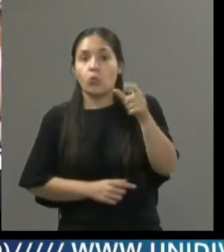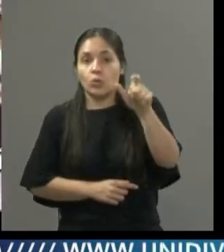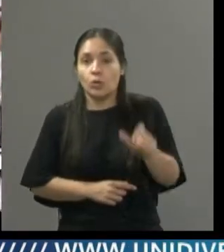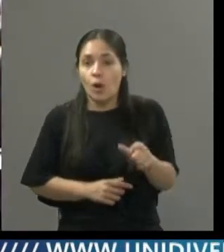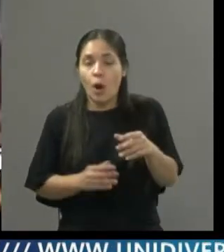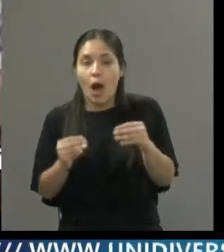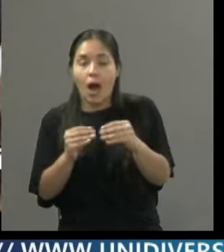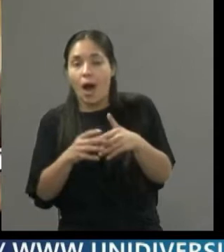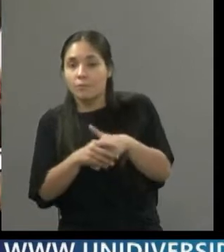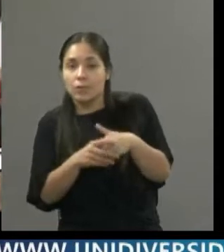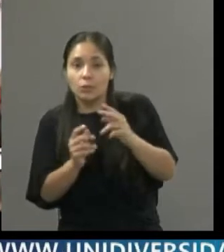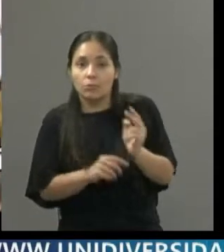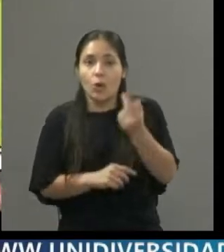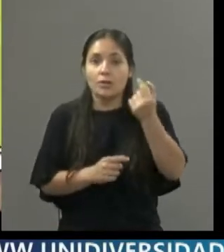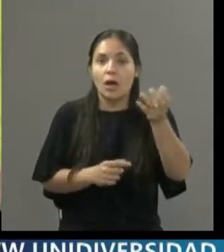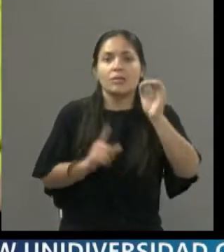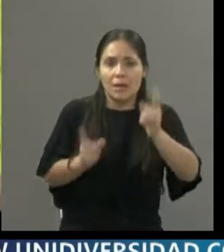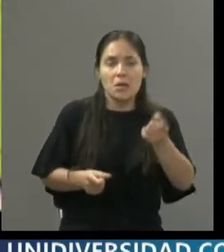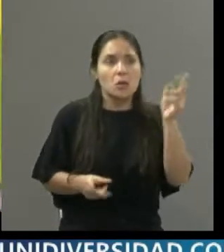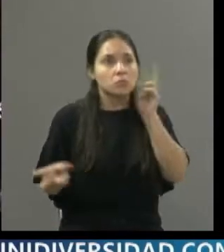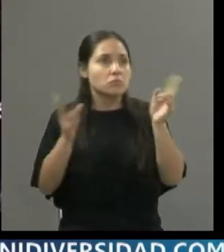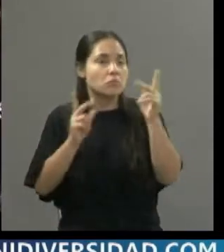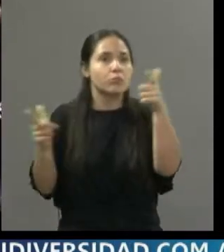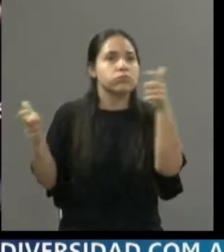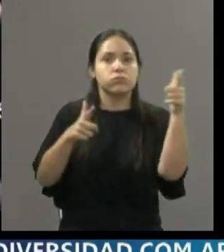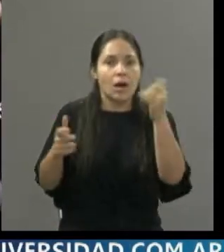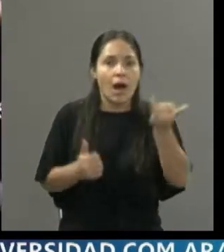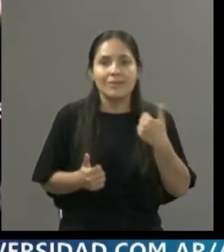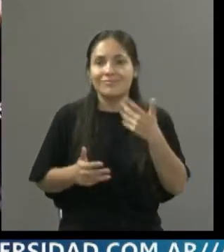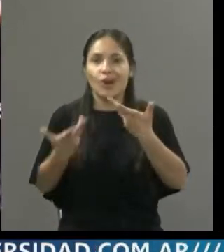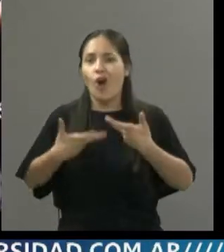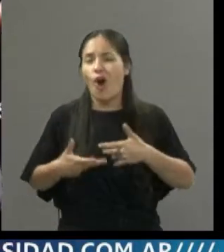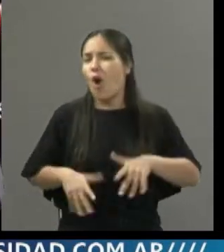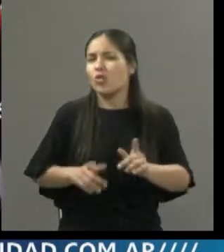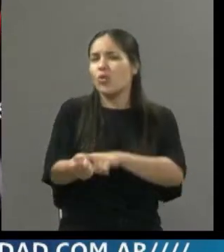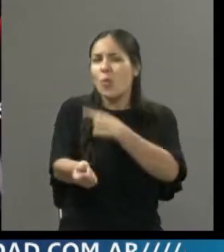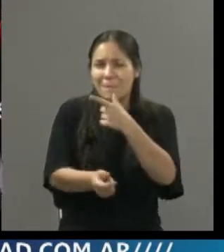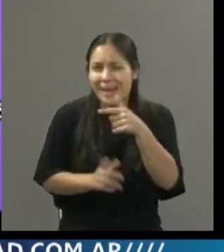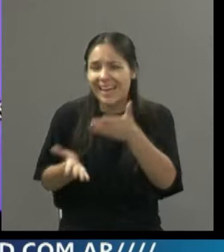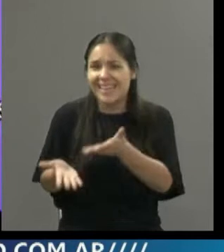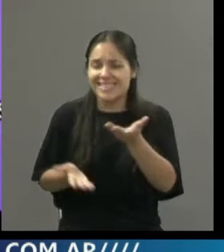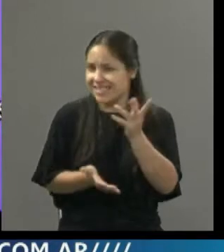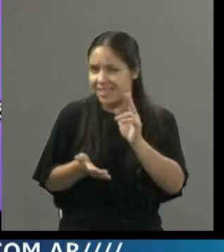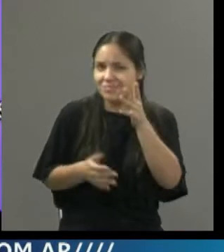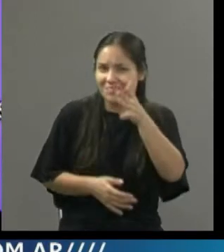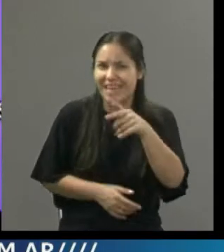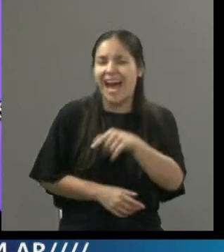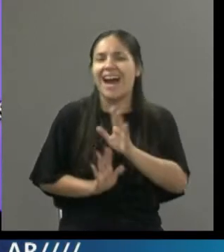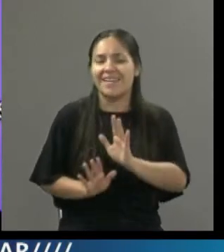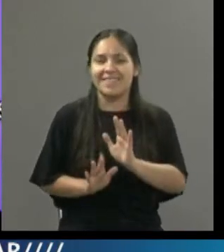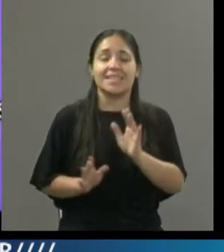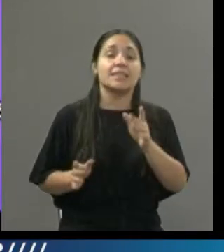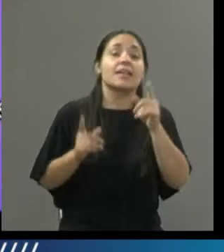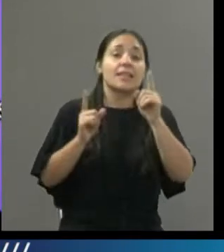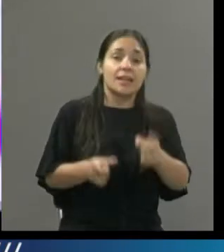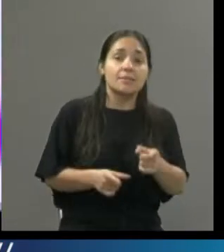pasa es que ahora creo que estamos, que nos chocamos con esa realidad de una forma mucho más directa. Y